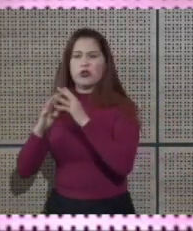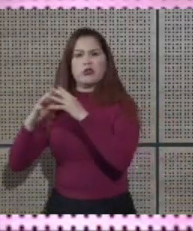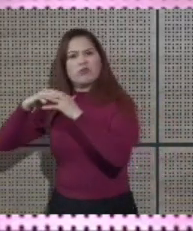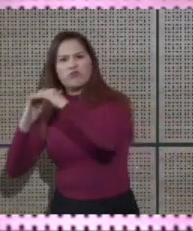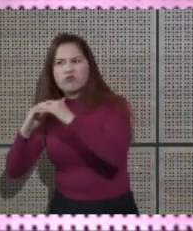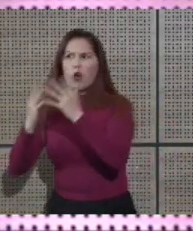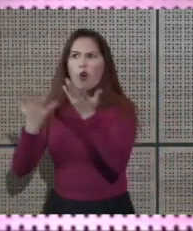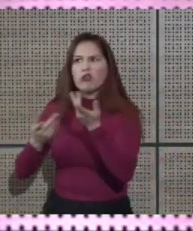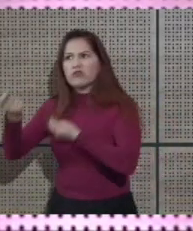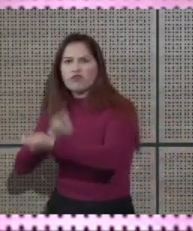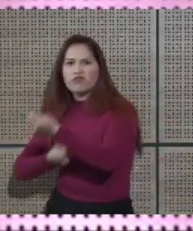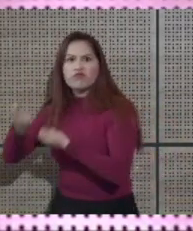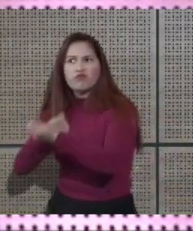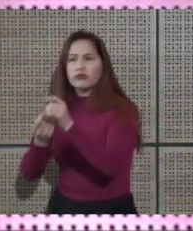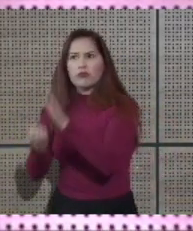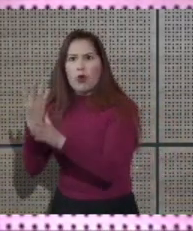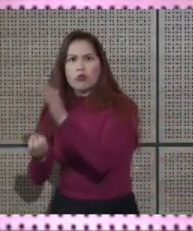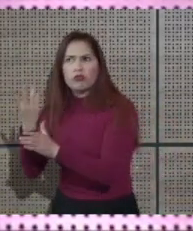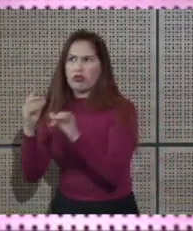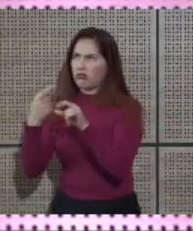los costos de transporte, por supuesto.